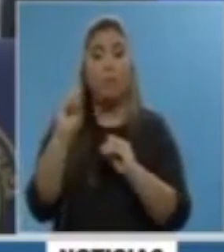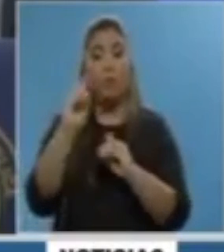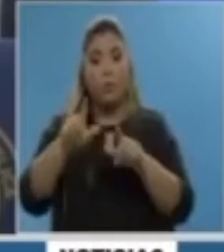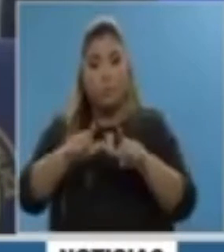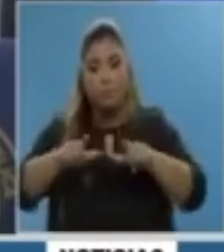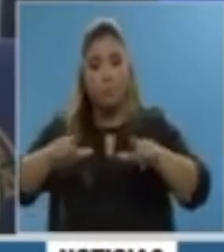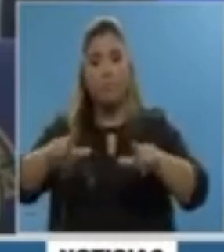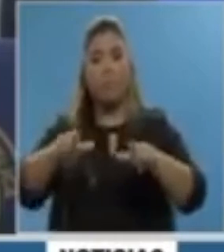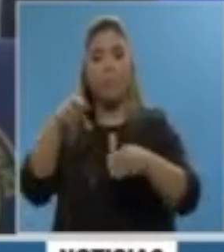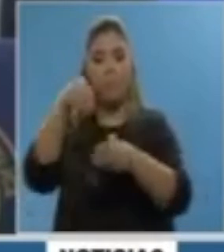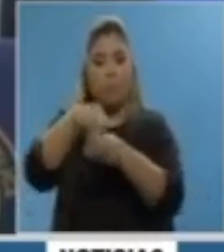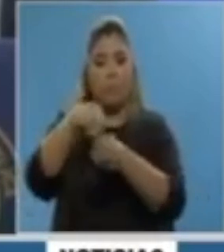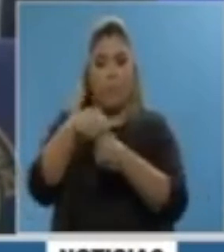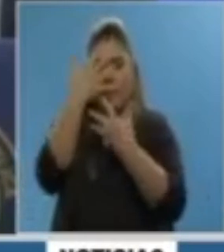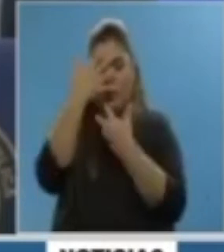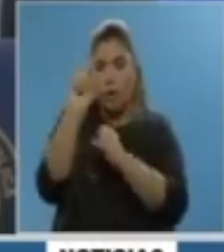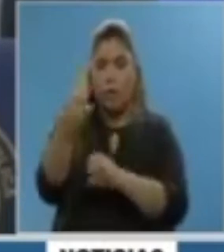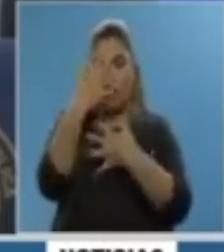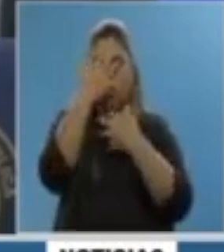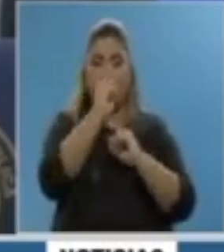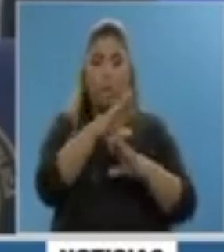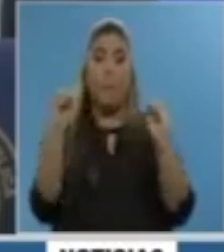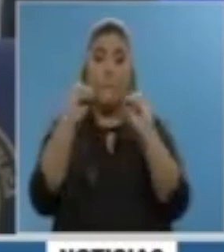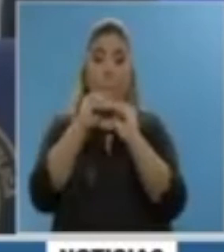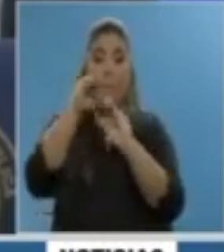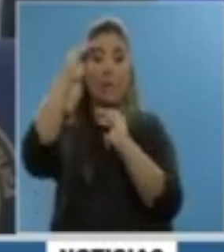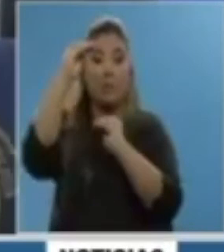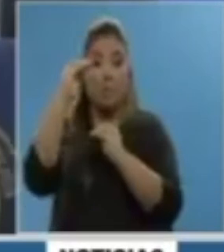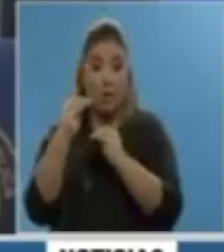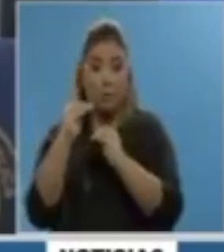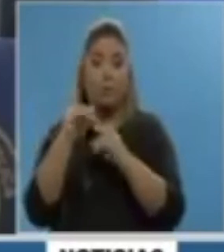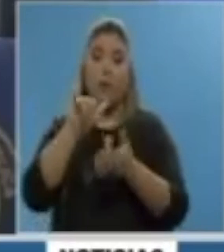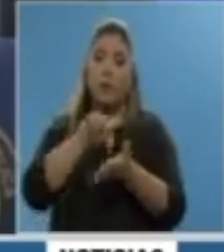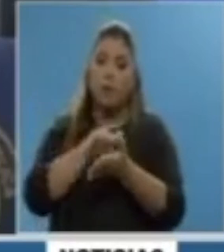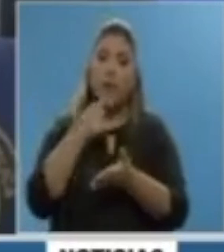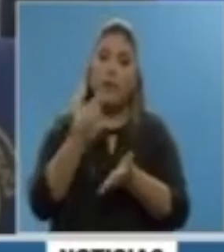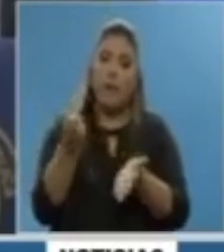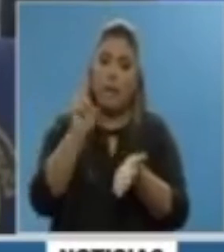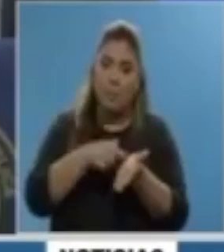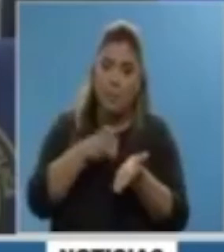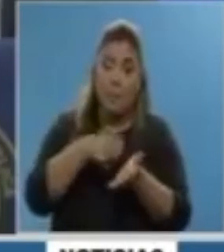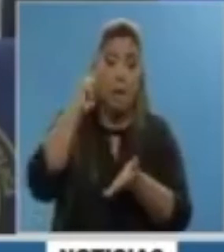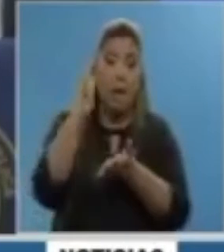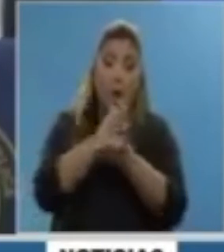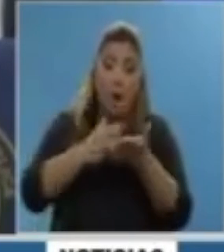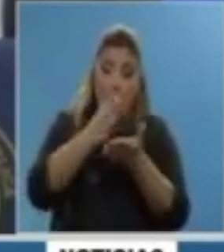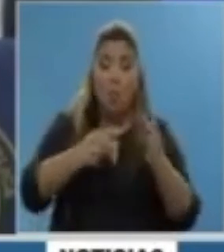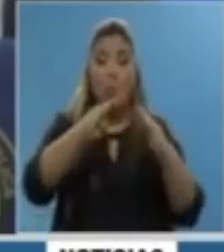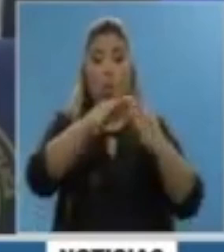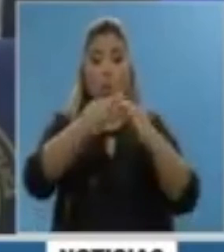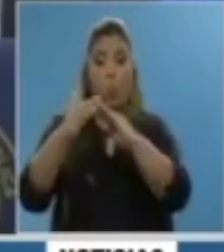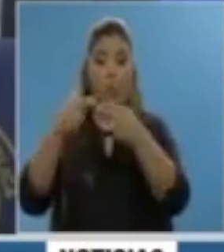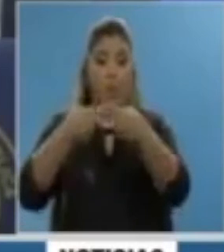de supresión, donde ese nivel de contagio se mantiene más bajo. Y aquí sobre todo reiterar que para algunas de las regiones, por ejemplo